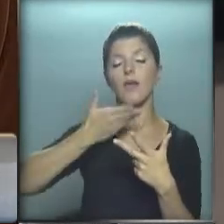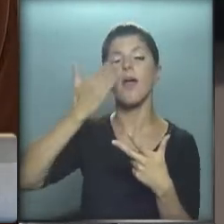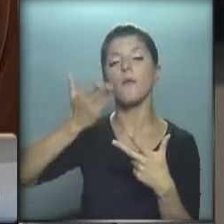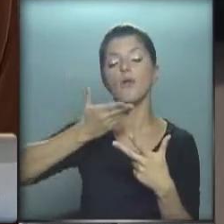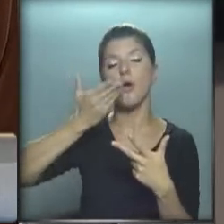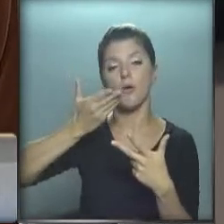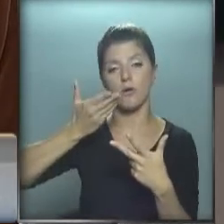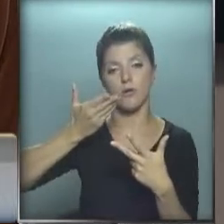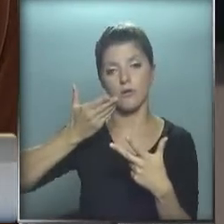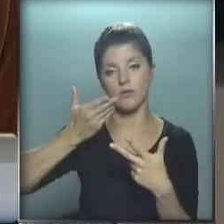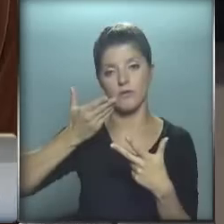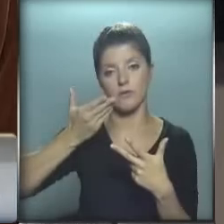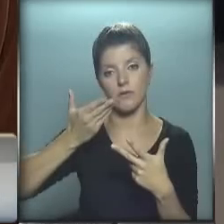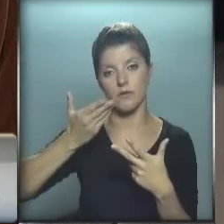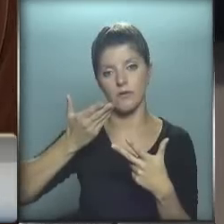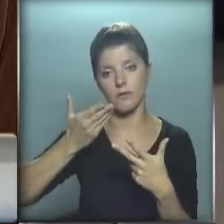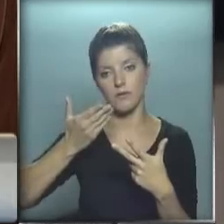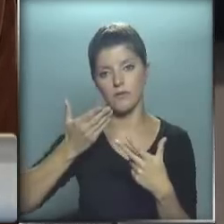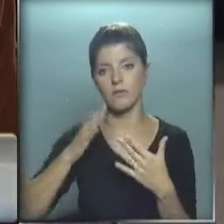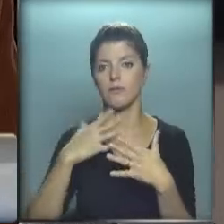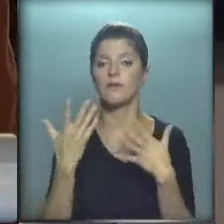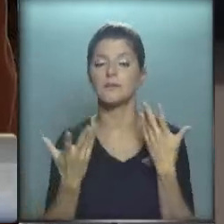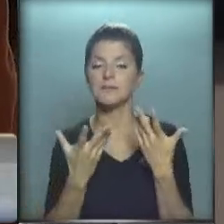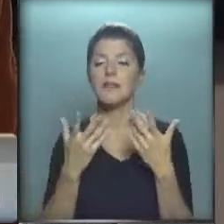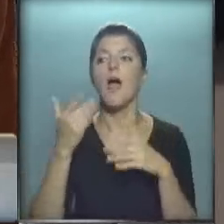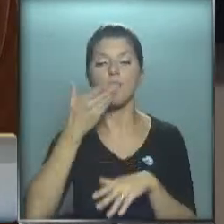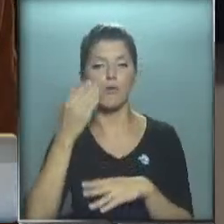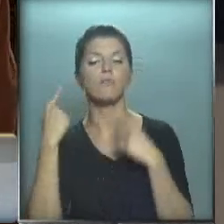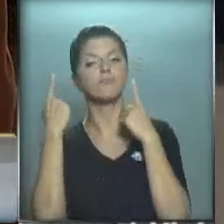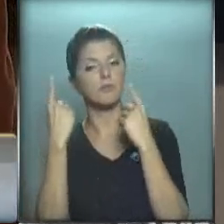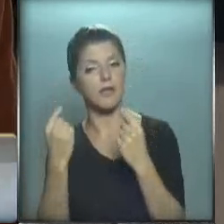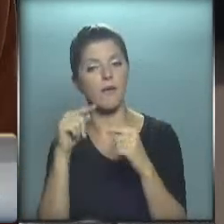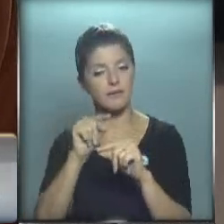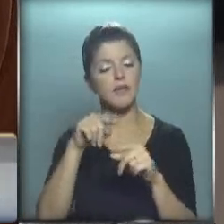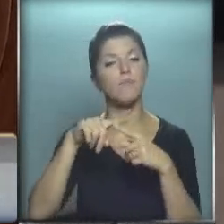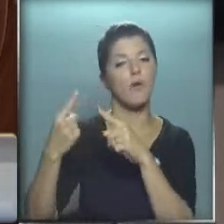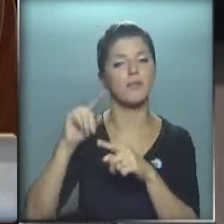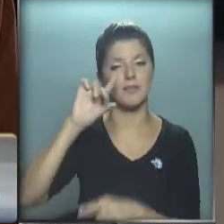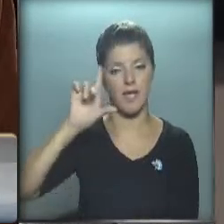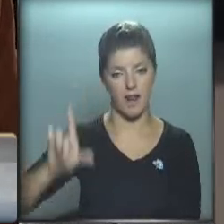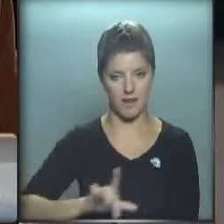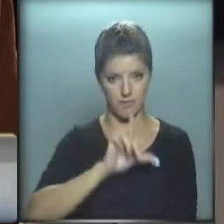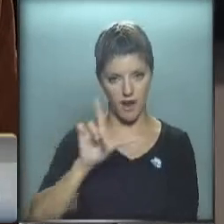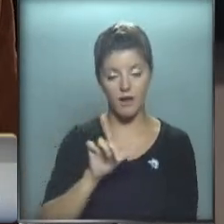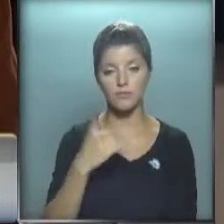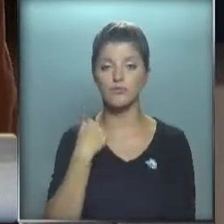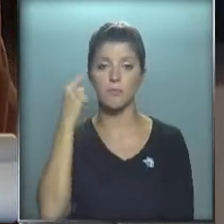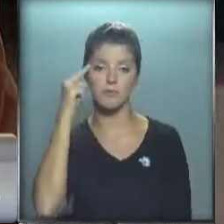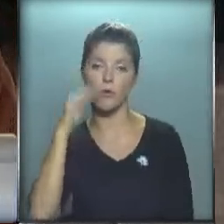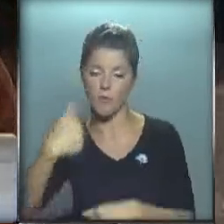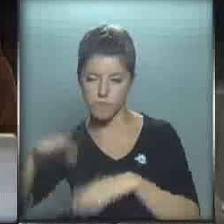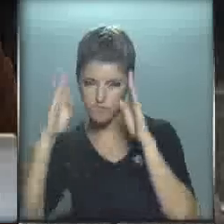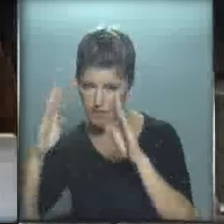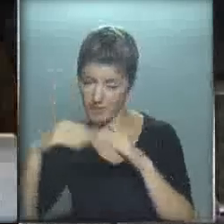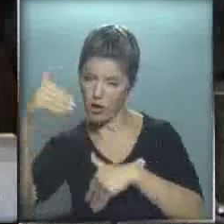declaraciones que criticaban digamos estas políticas liberales Yo pienso que con con un sentido electoralista y